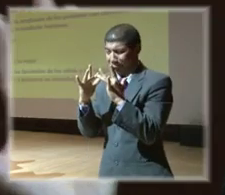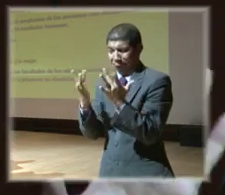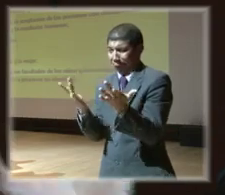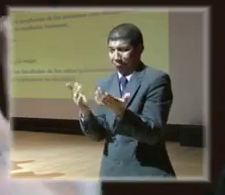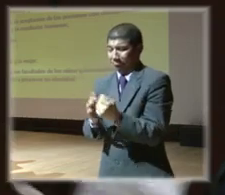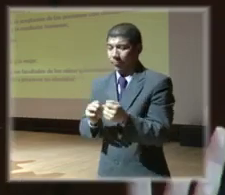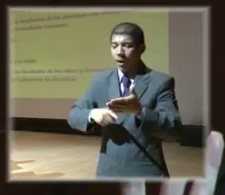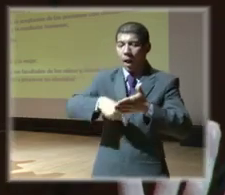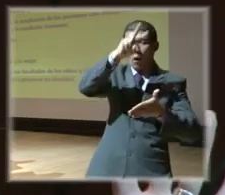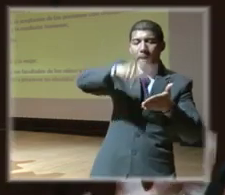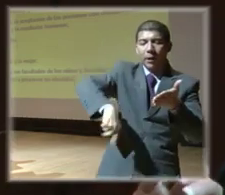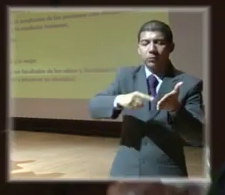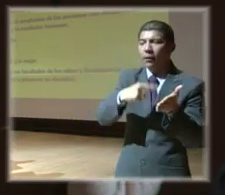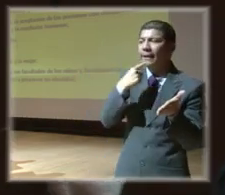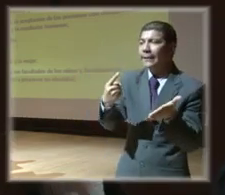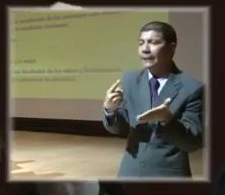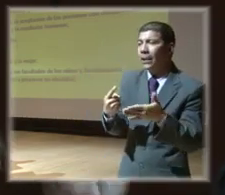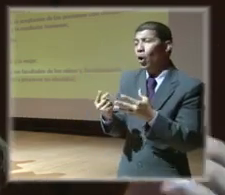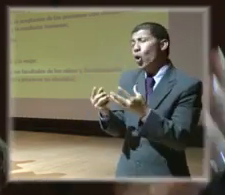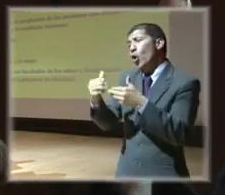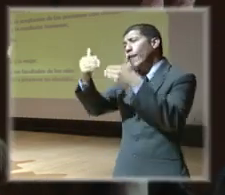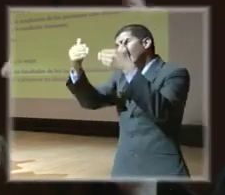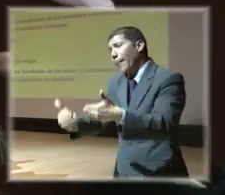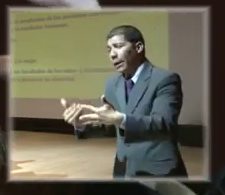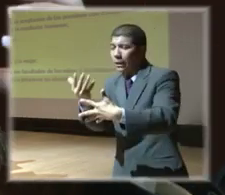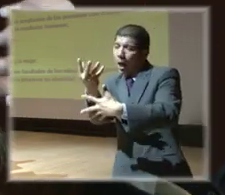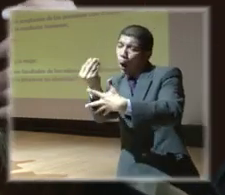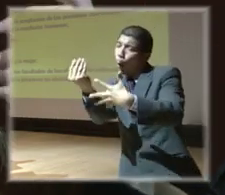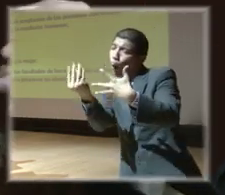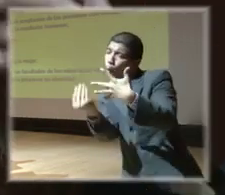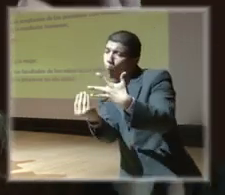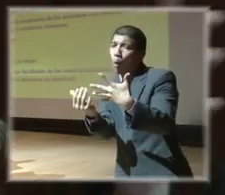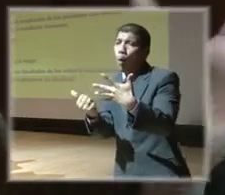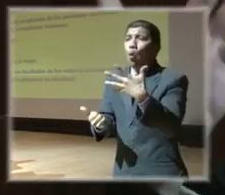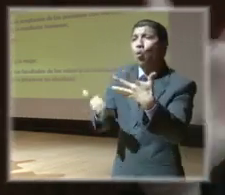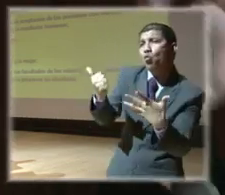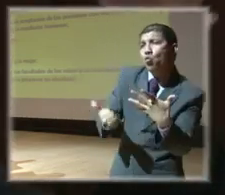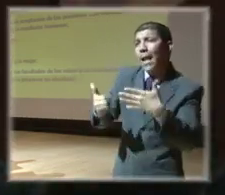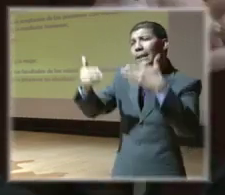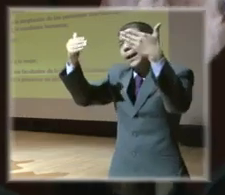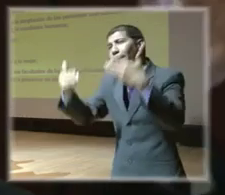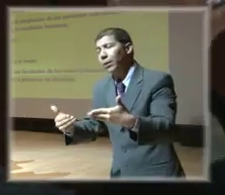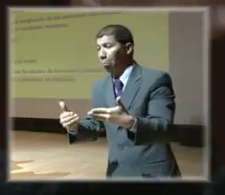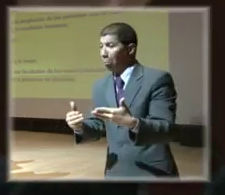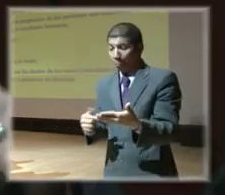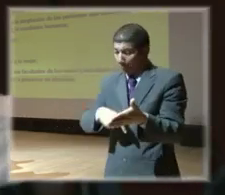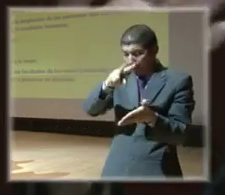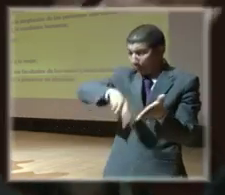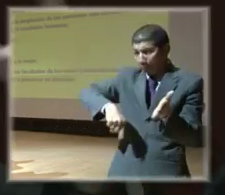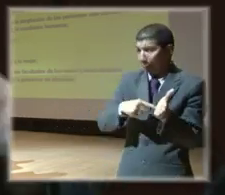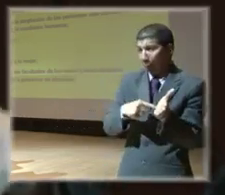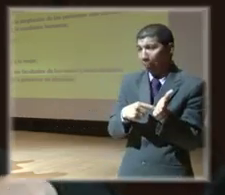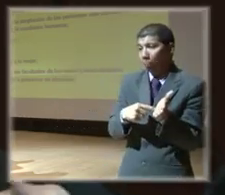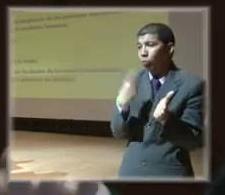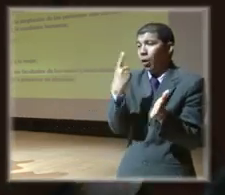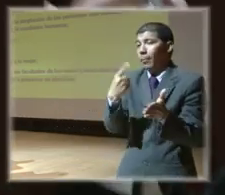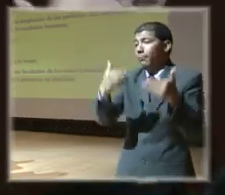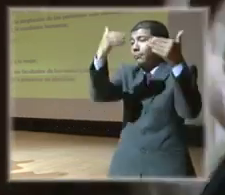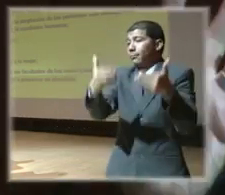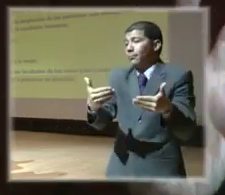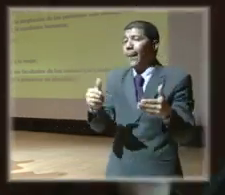discapacidad, está hablando de personas. Entonces, la visión médica corresponde y da respuestas a